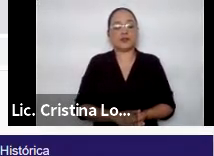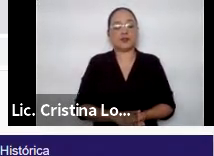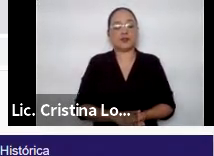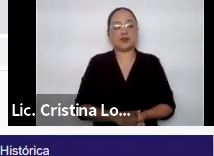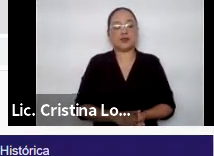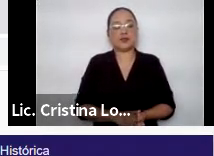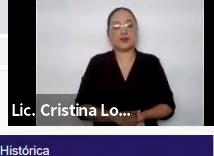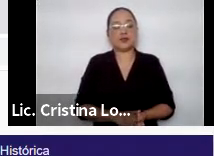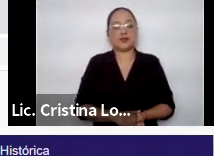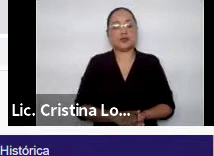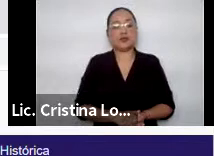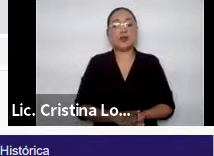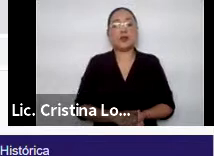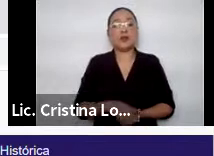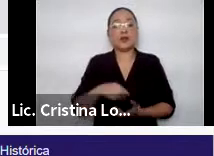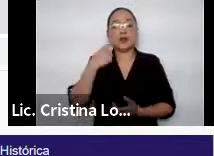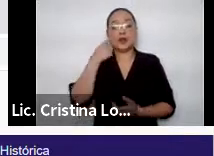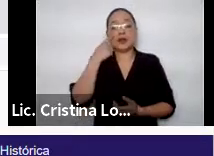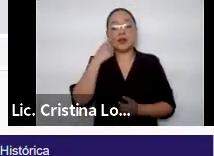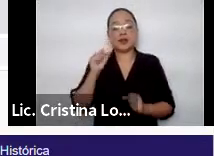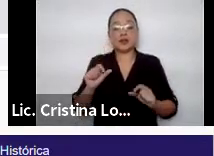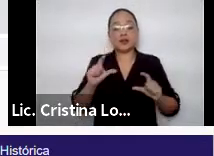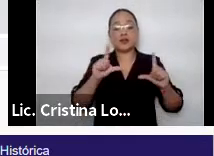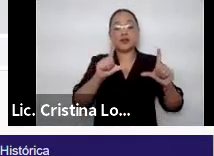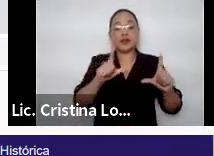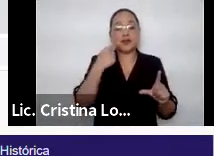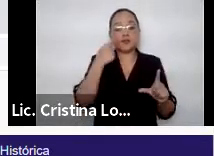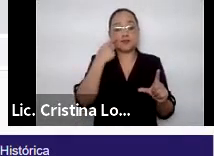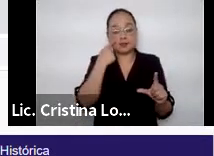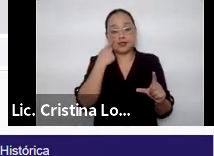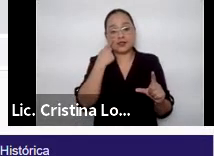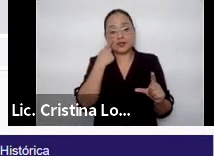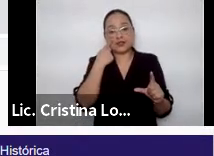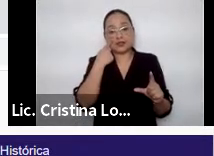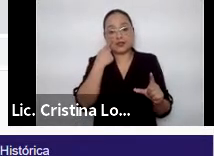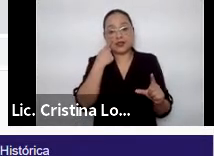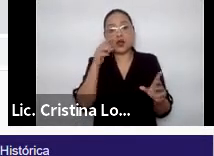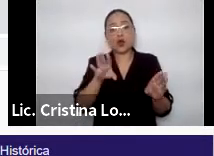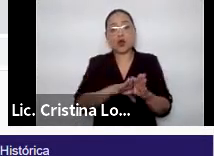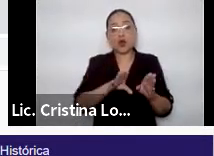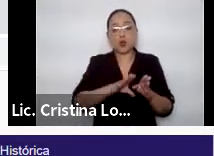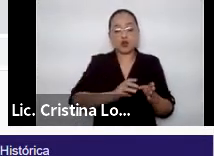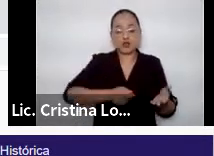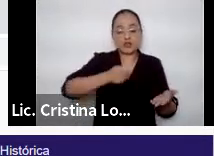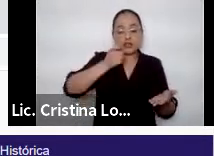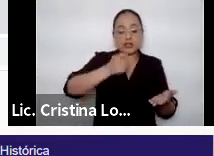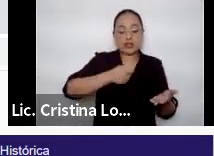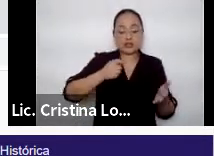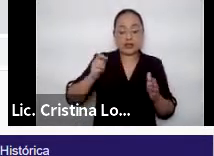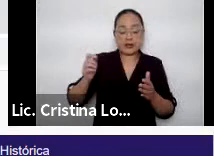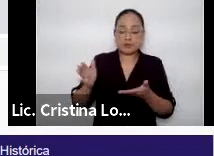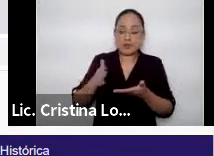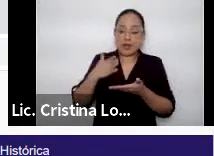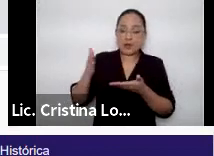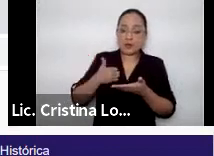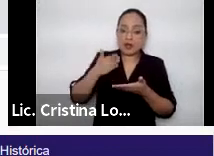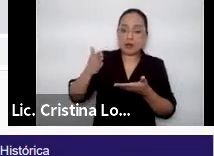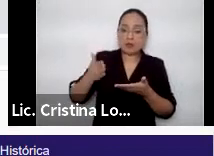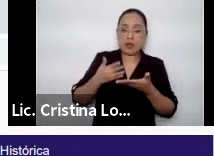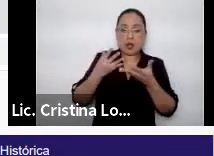Aquí vean cómo nos va llevando la sentencia. Es bastante amplia